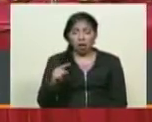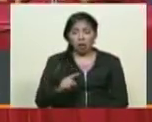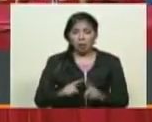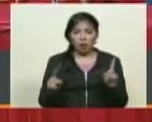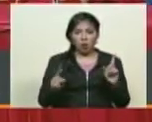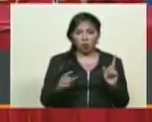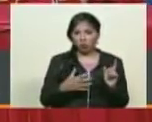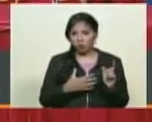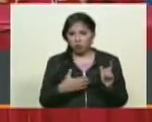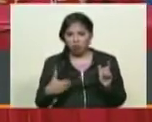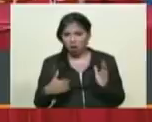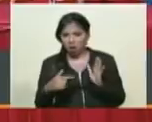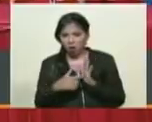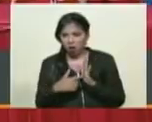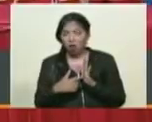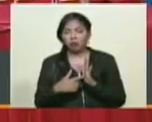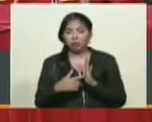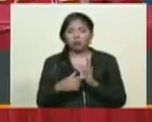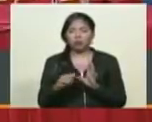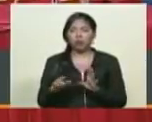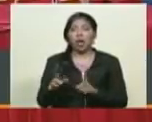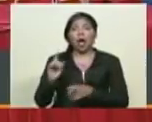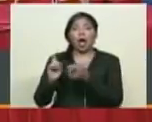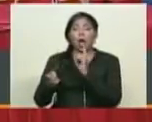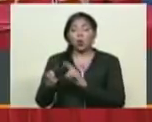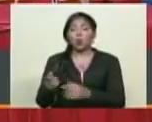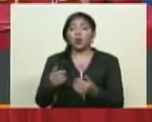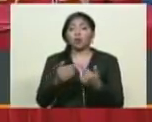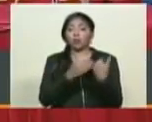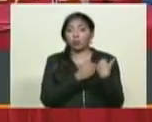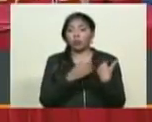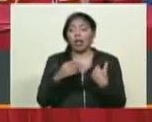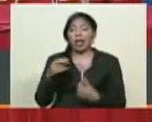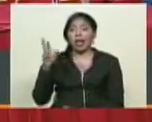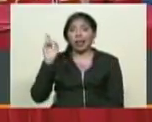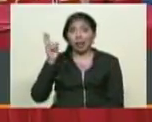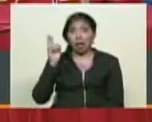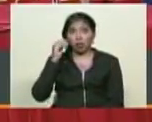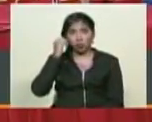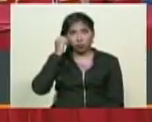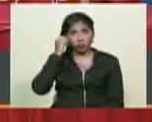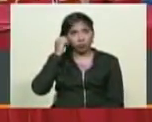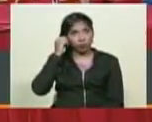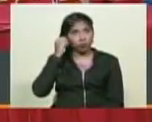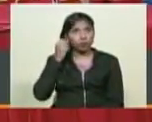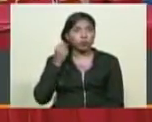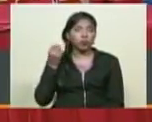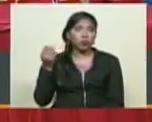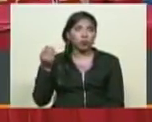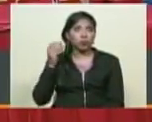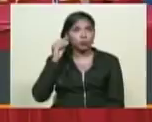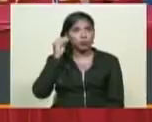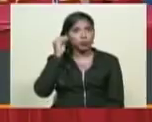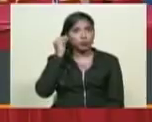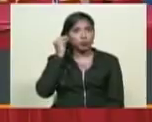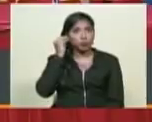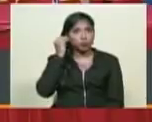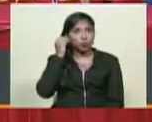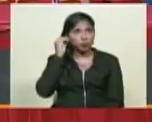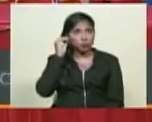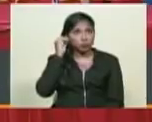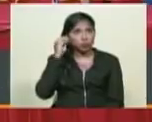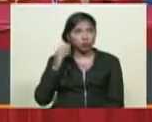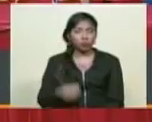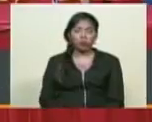los dueños de emisoras de radio, algunos dueños de emisoras de radio, sobre todo las emisoras comerciales, utilizan esto como un gran mecanismo